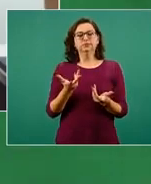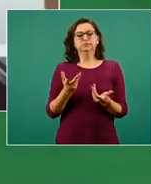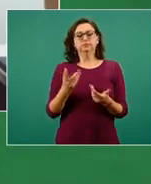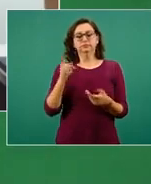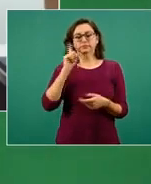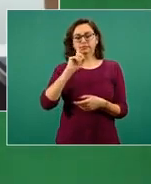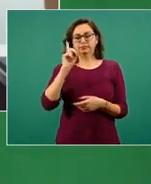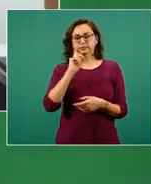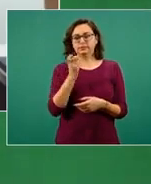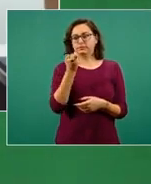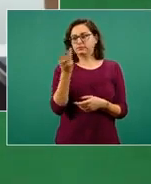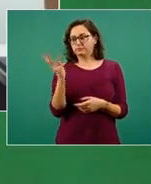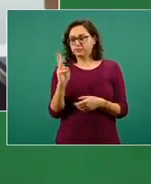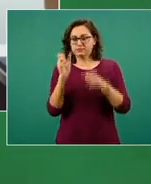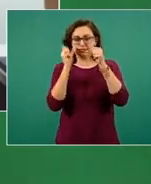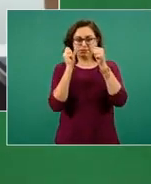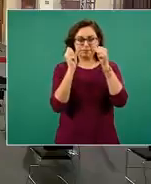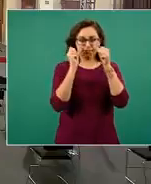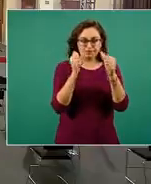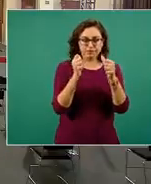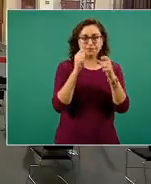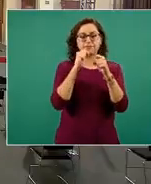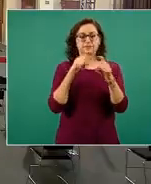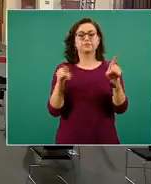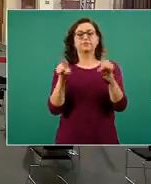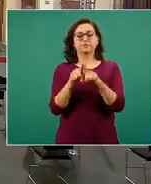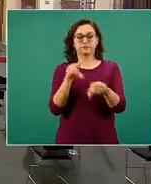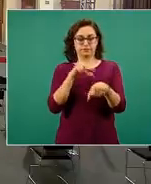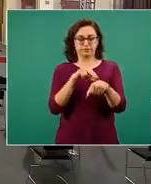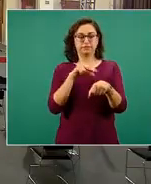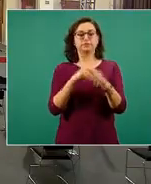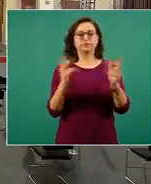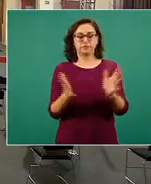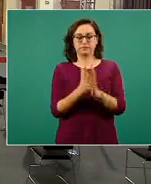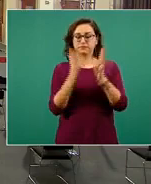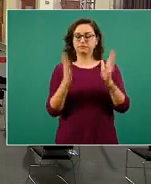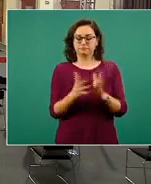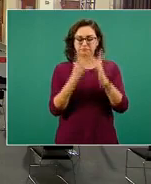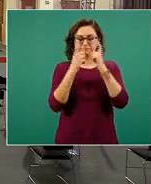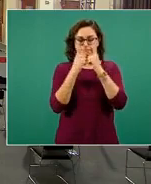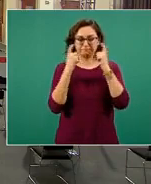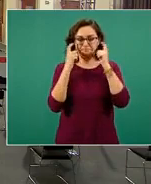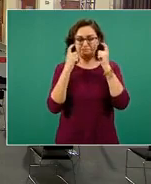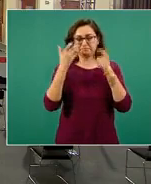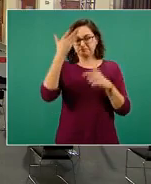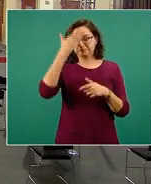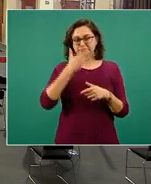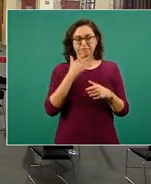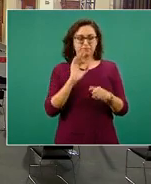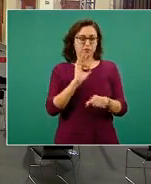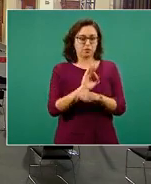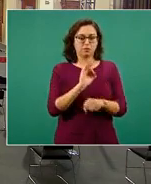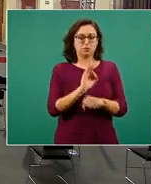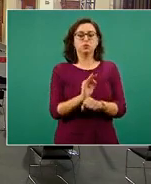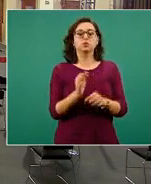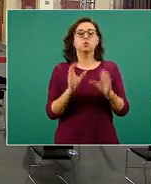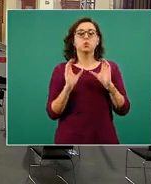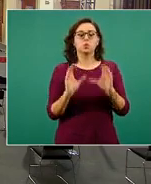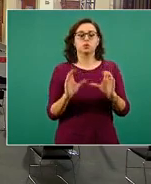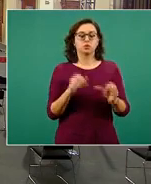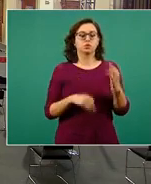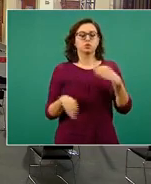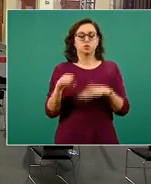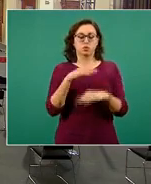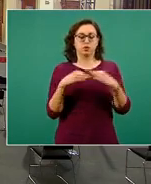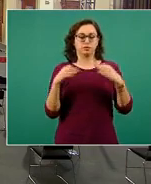técnicas en atención primaria a la salud, y también a los médicos que participaban en estas jornadas de vacunación para tener una mayor protección en la atención